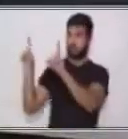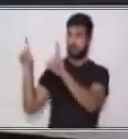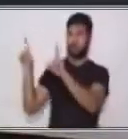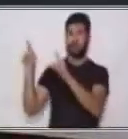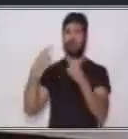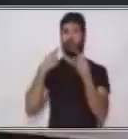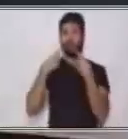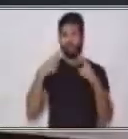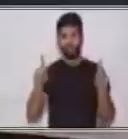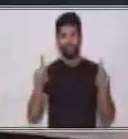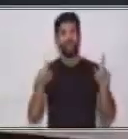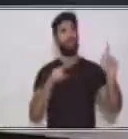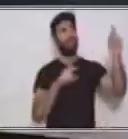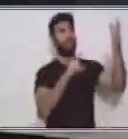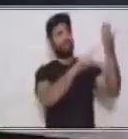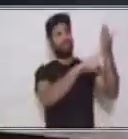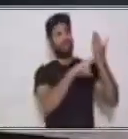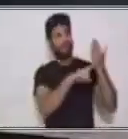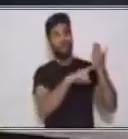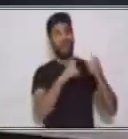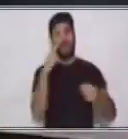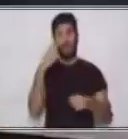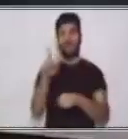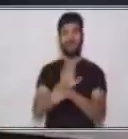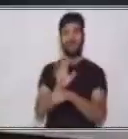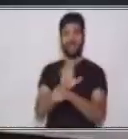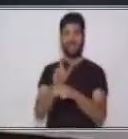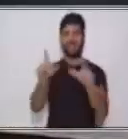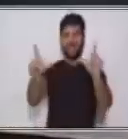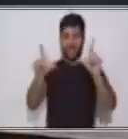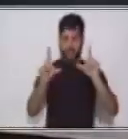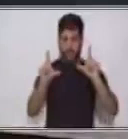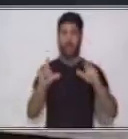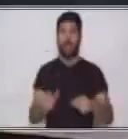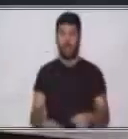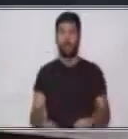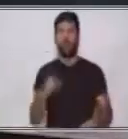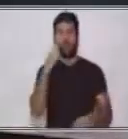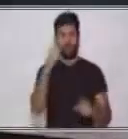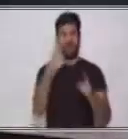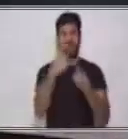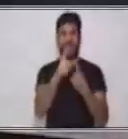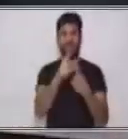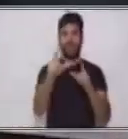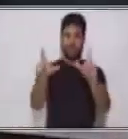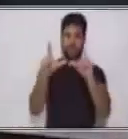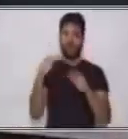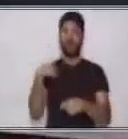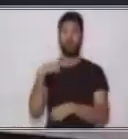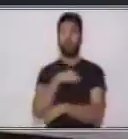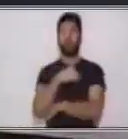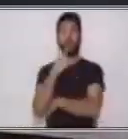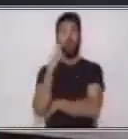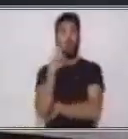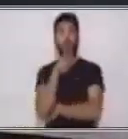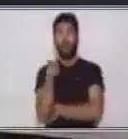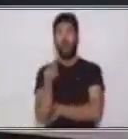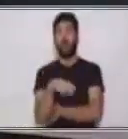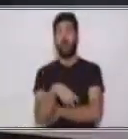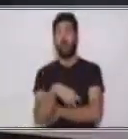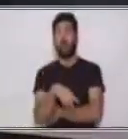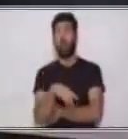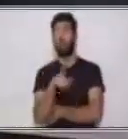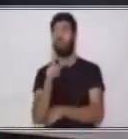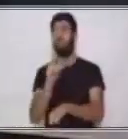afiches, en publicidad, en la televisión, todas aquellas lecturas que nos aparecen y que de manera involuntaria nosotros observamos y